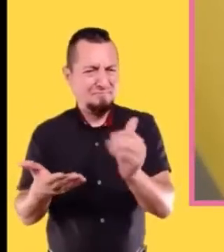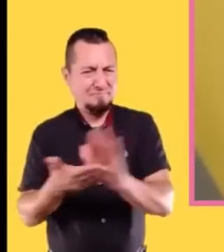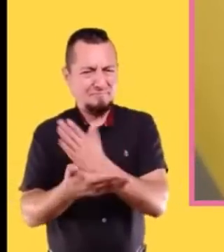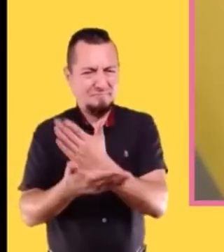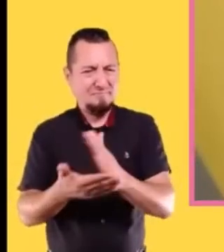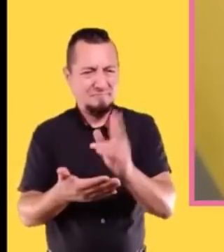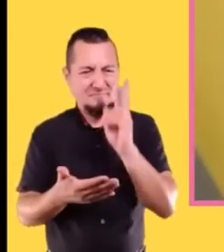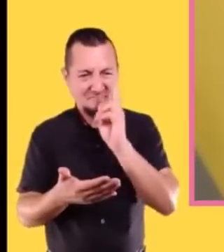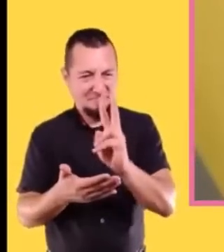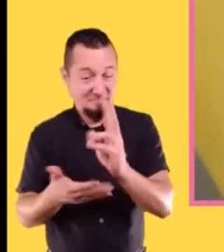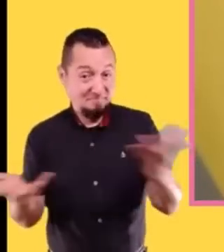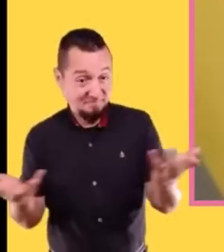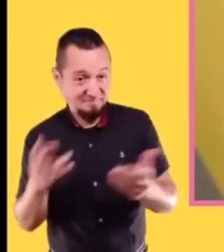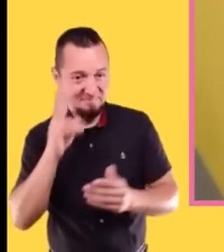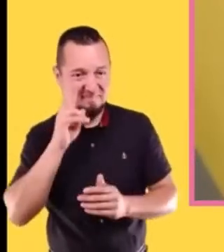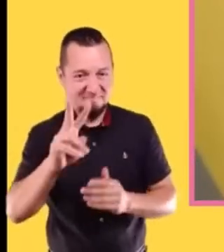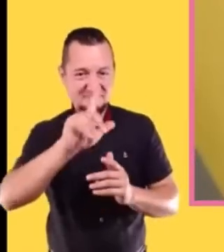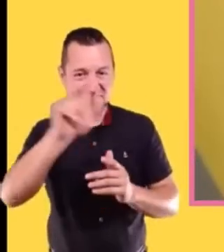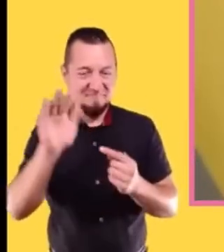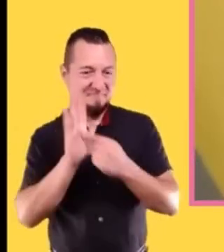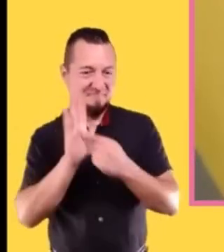se los presentamos. Ok.